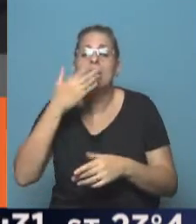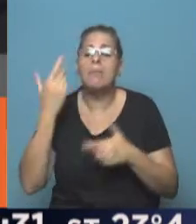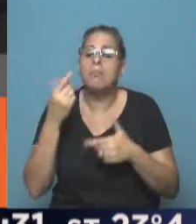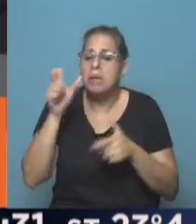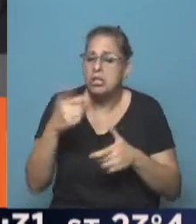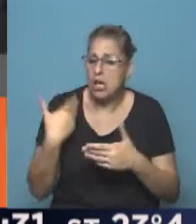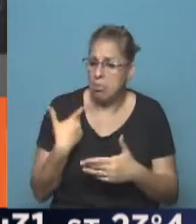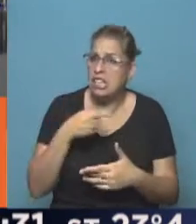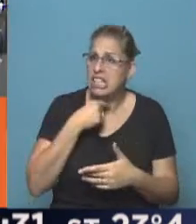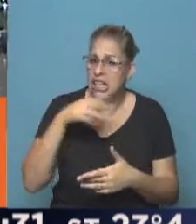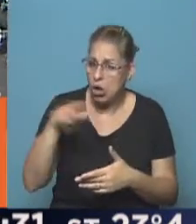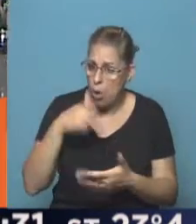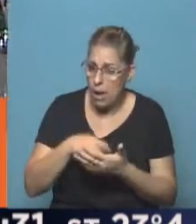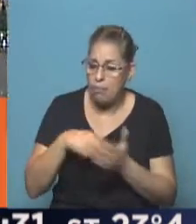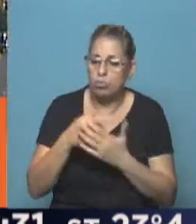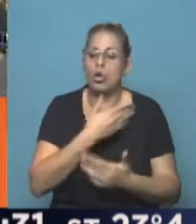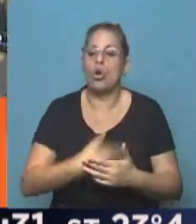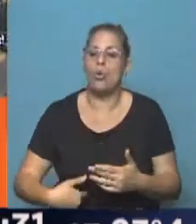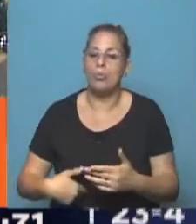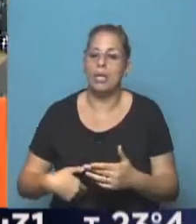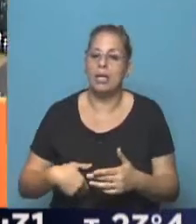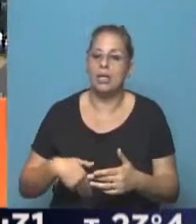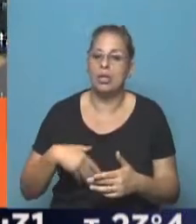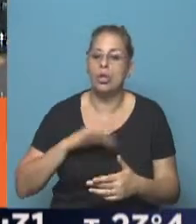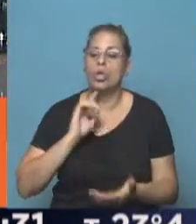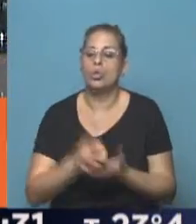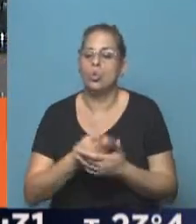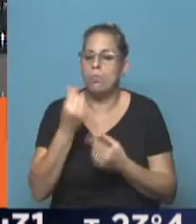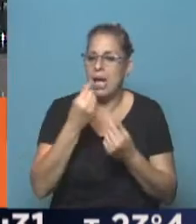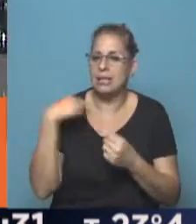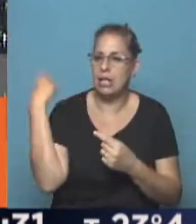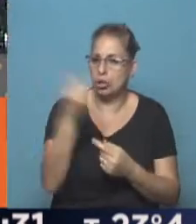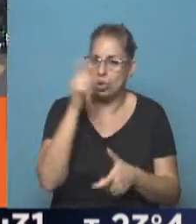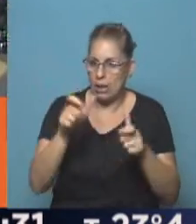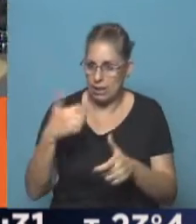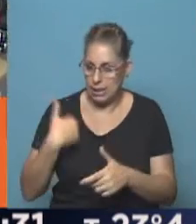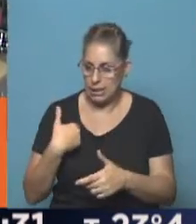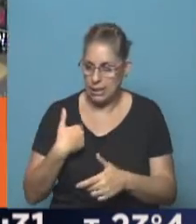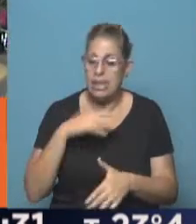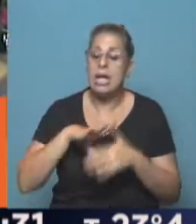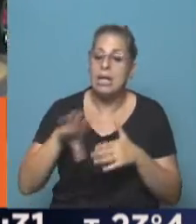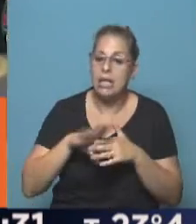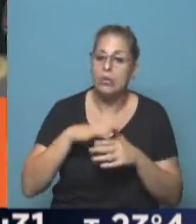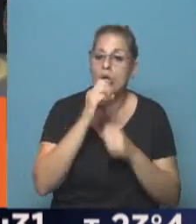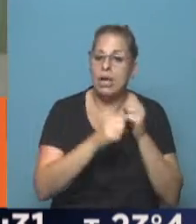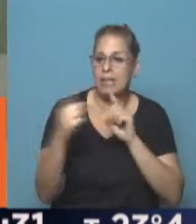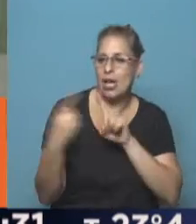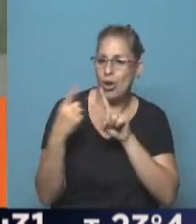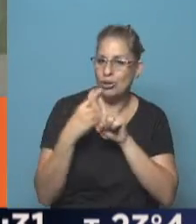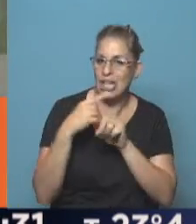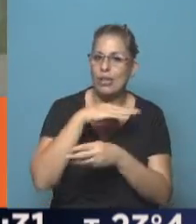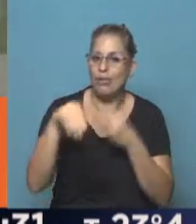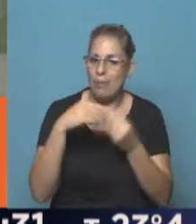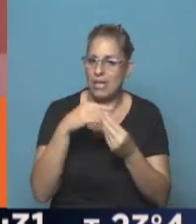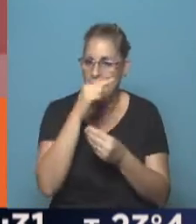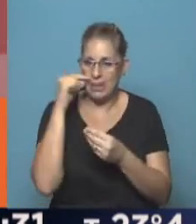válido. El problema es que el Estado maneja los fondos de todos los argentinos y acá hay un tema muy sensible. El deudor es una empresa vinculada a la familia presidencial.